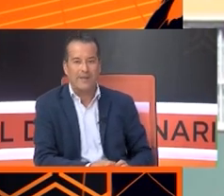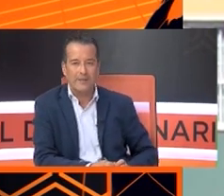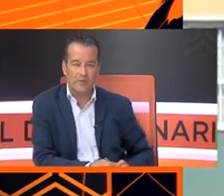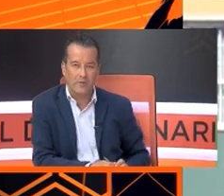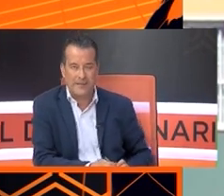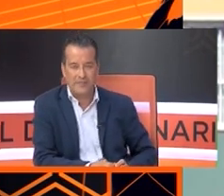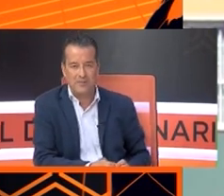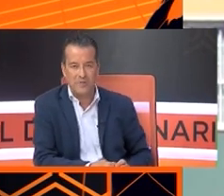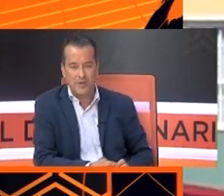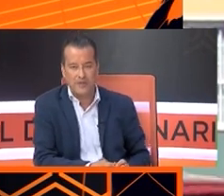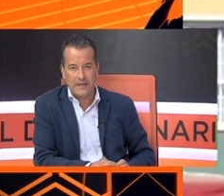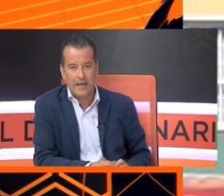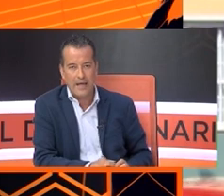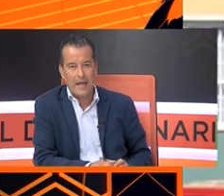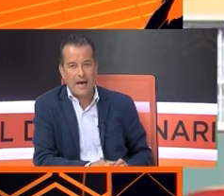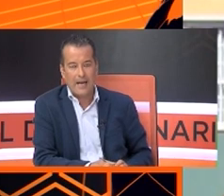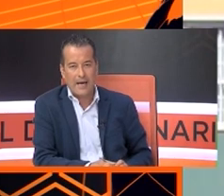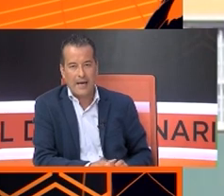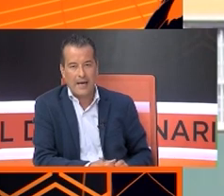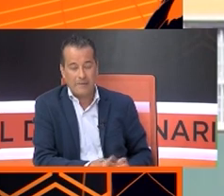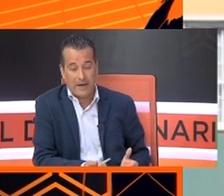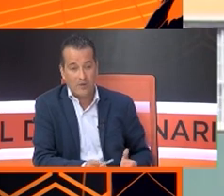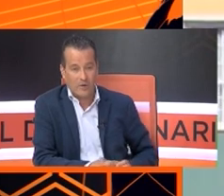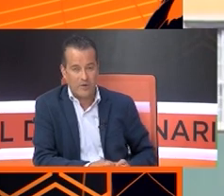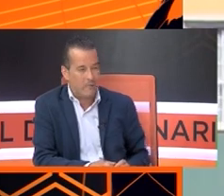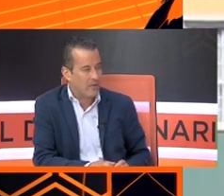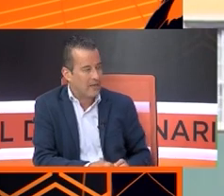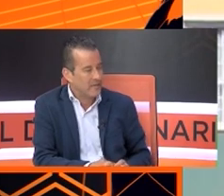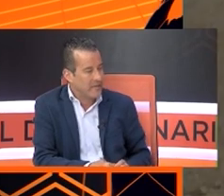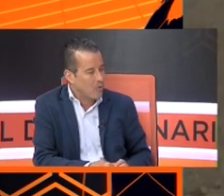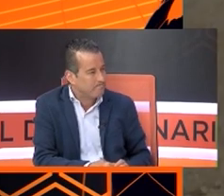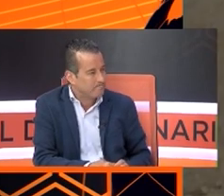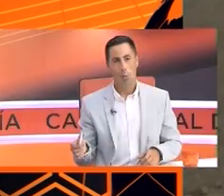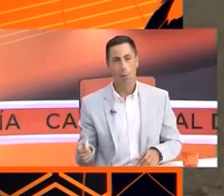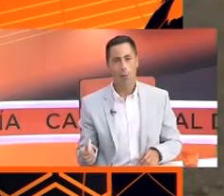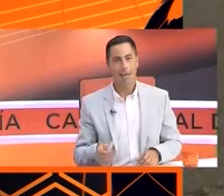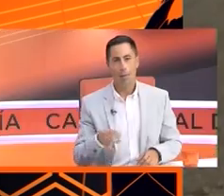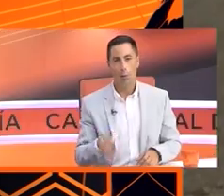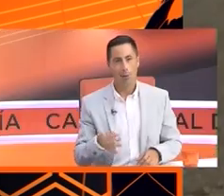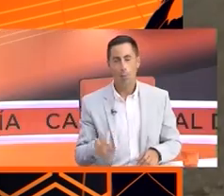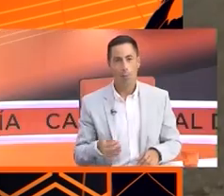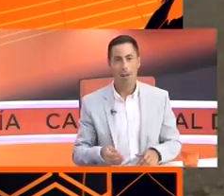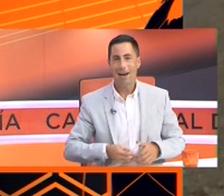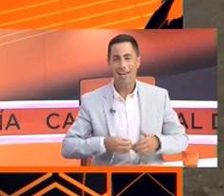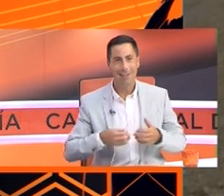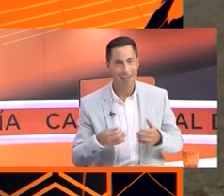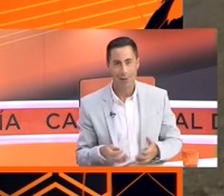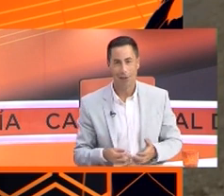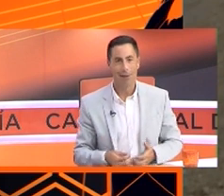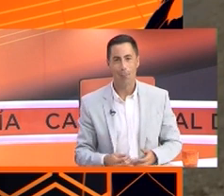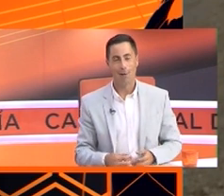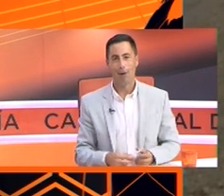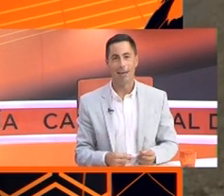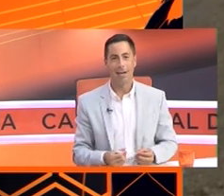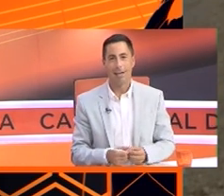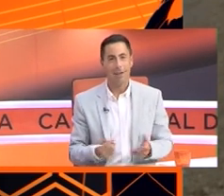como candidato de esta formación política al Parlamento Regional por la Isla de Meridiano. Como ven ustedes, cada jueves tenemos un programa intenso en el